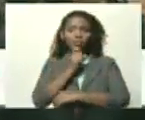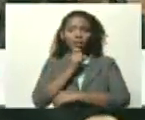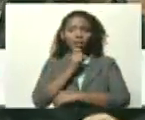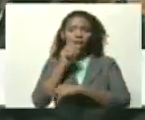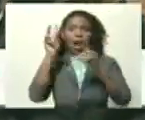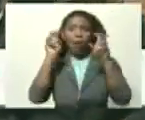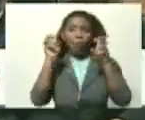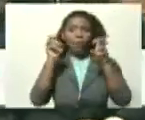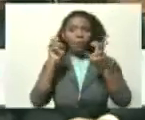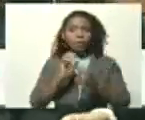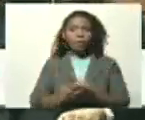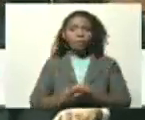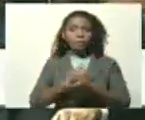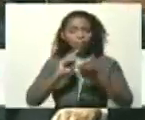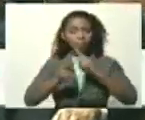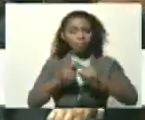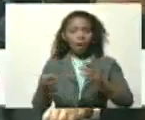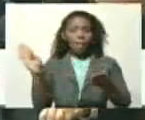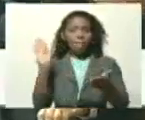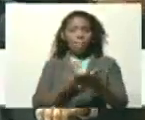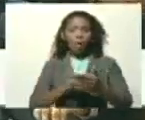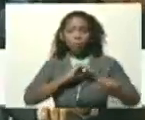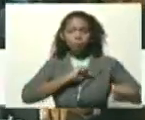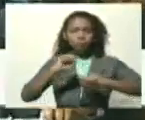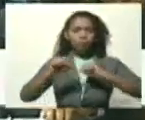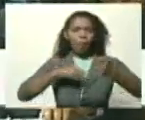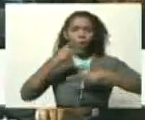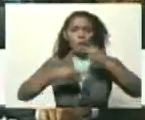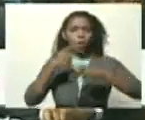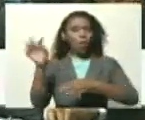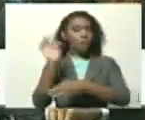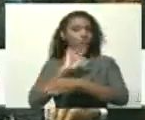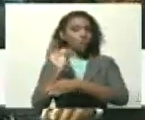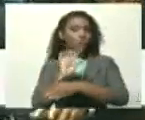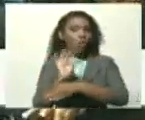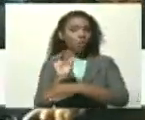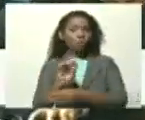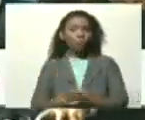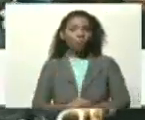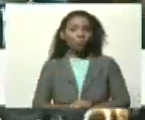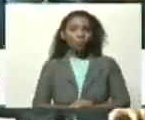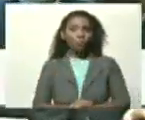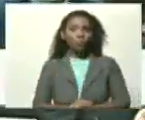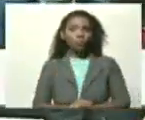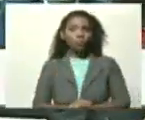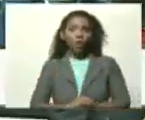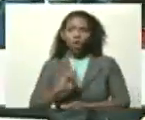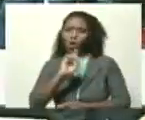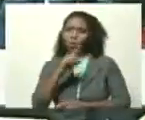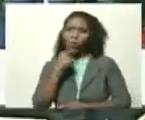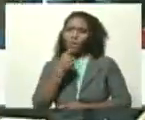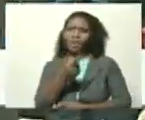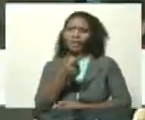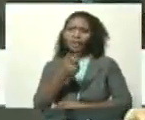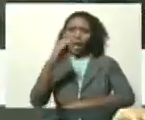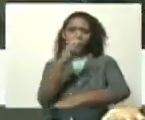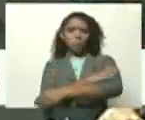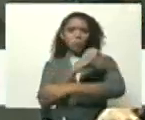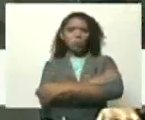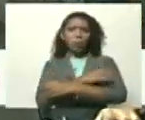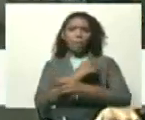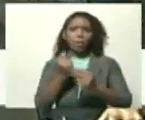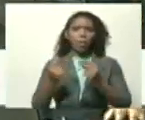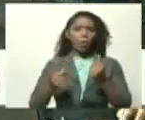nuevos desafíos que imponga la dinámica política en función, no como lo dice la derecha